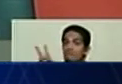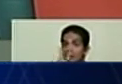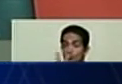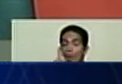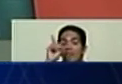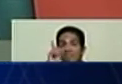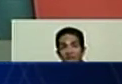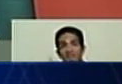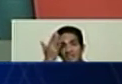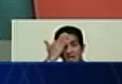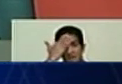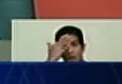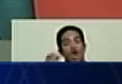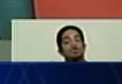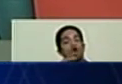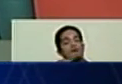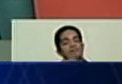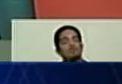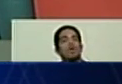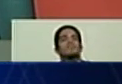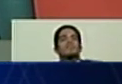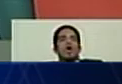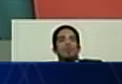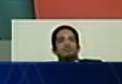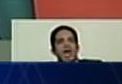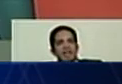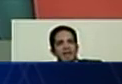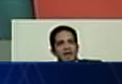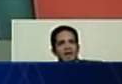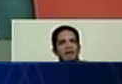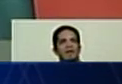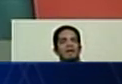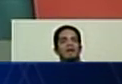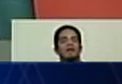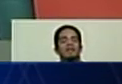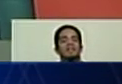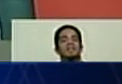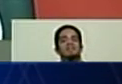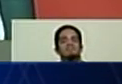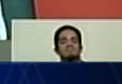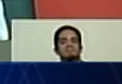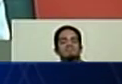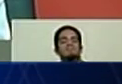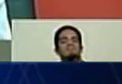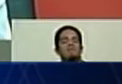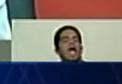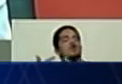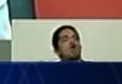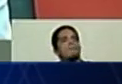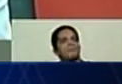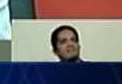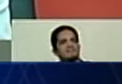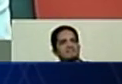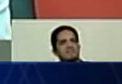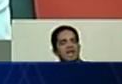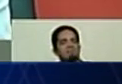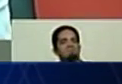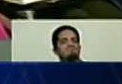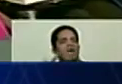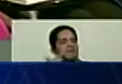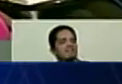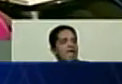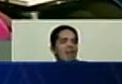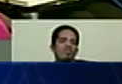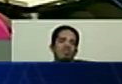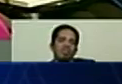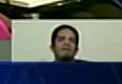el gobierno de Guyana está impulsado por una transnacional para buscar la confrontación con Venezuela.